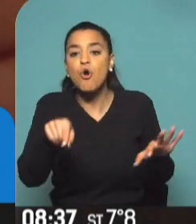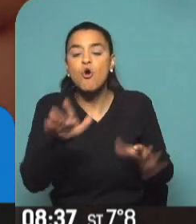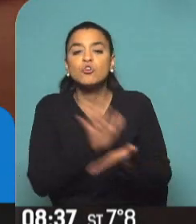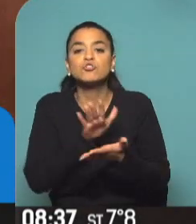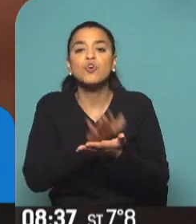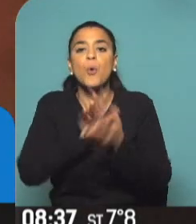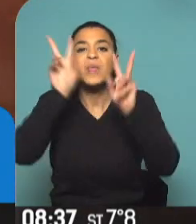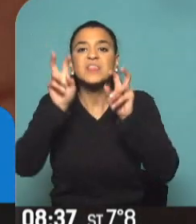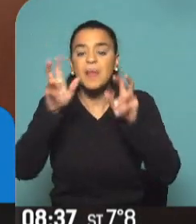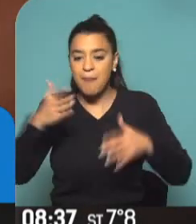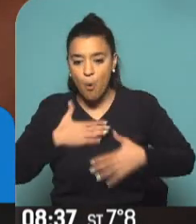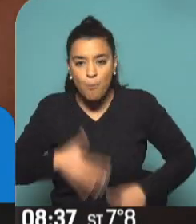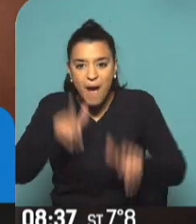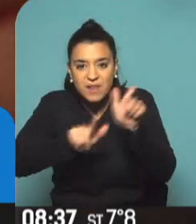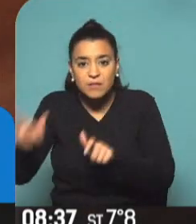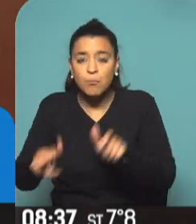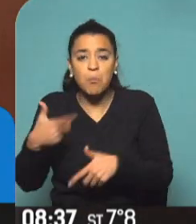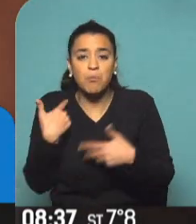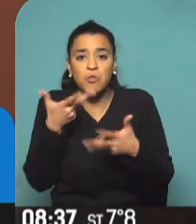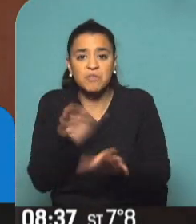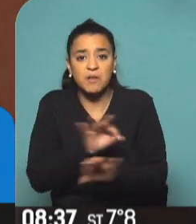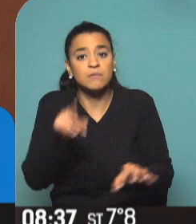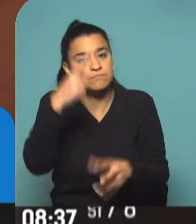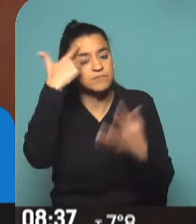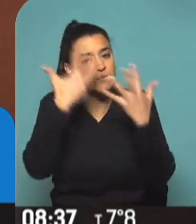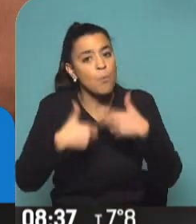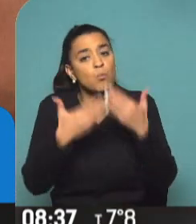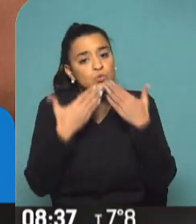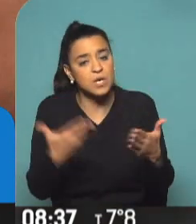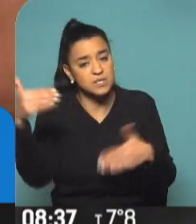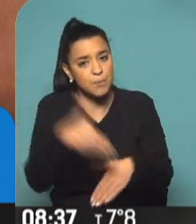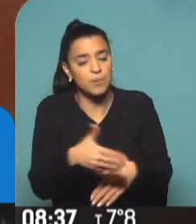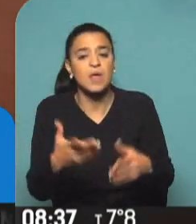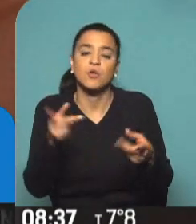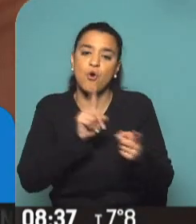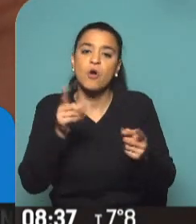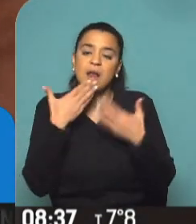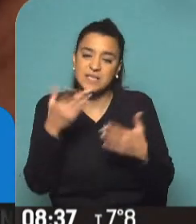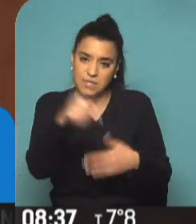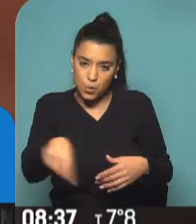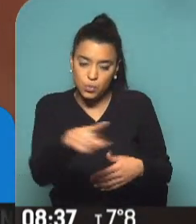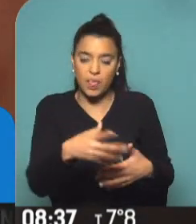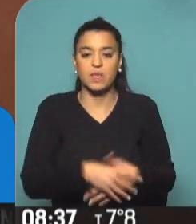una cosa humanitaria no hay reacción. Nos quedamos con esta reflexión, Raúl. Muchísimas gracias por haber venido. No, al contrario, gracias a ustedes. Muy amable.